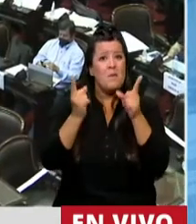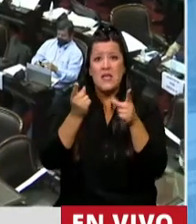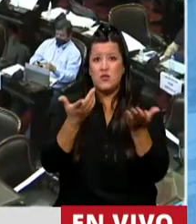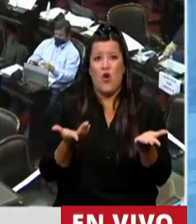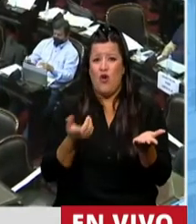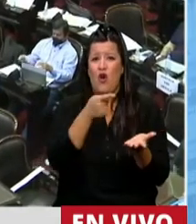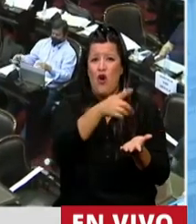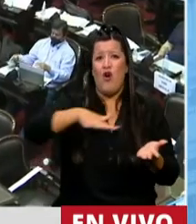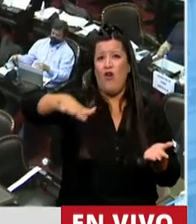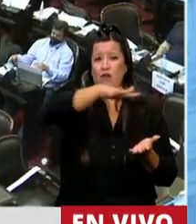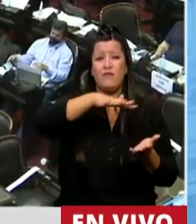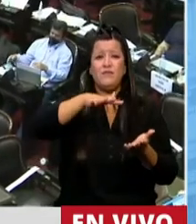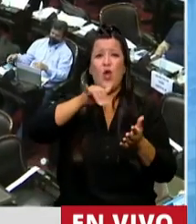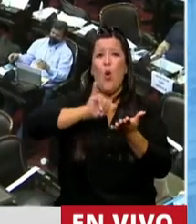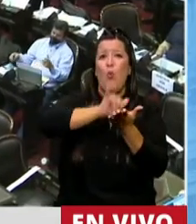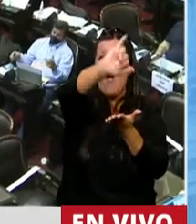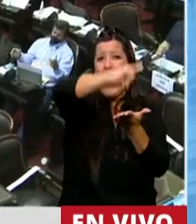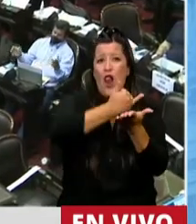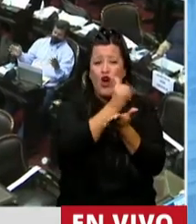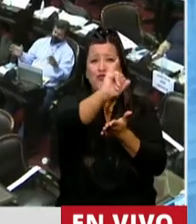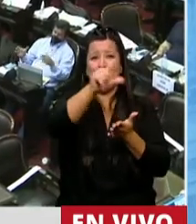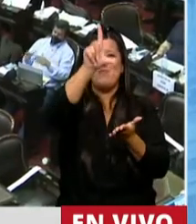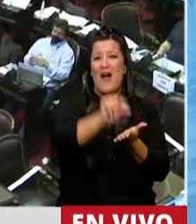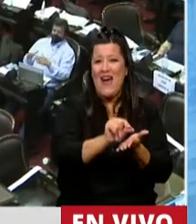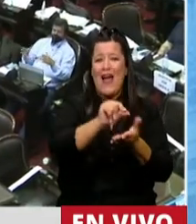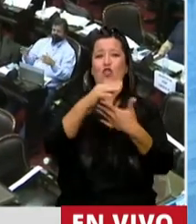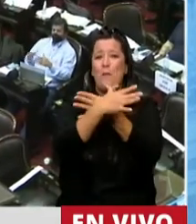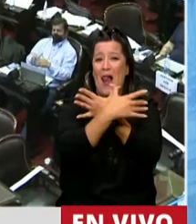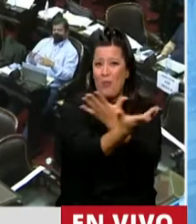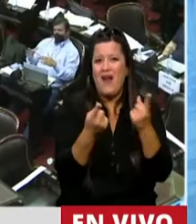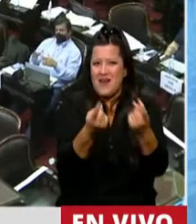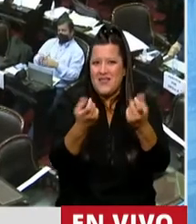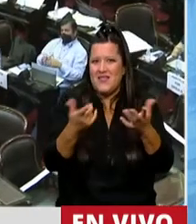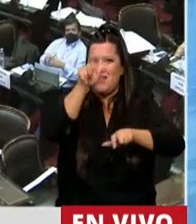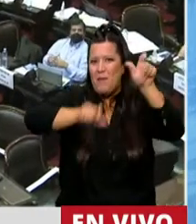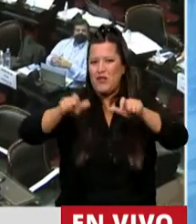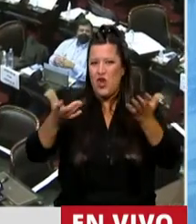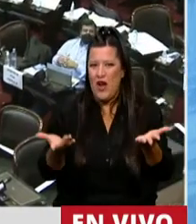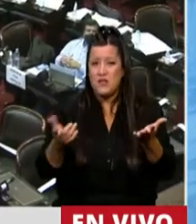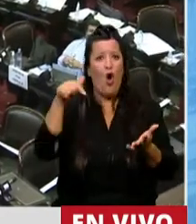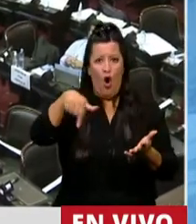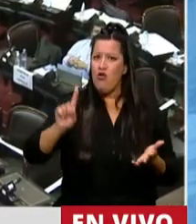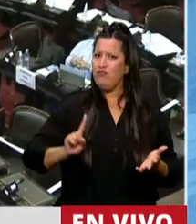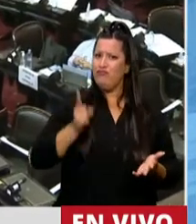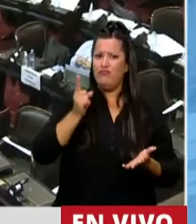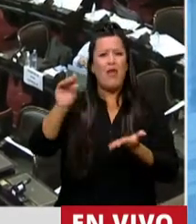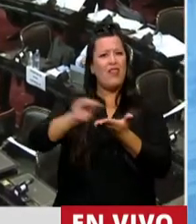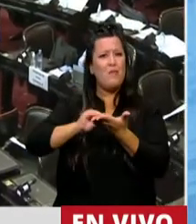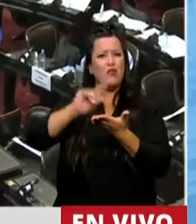uso del sistema de vuelos low cost. Hoy nos sentimos honrados como